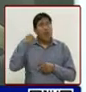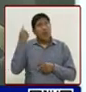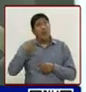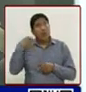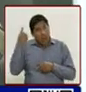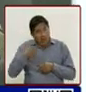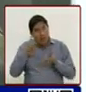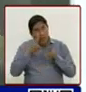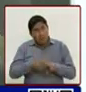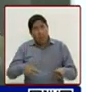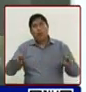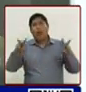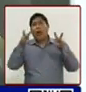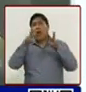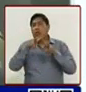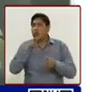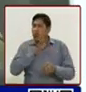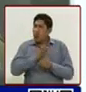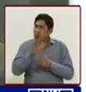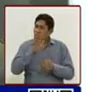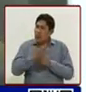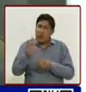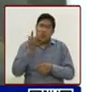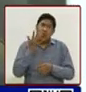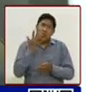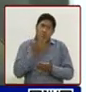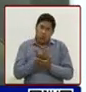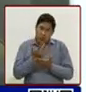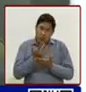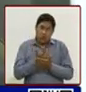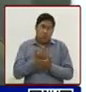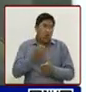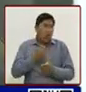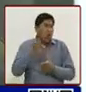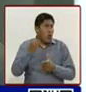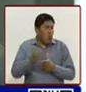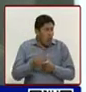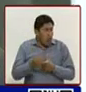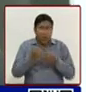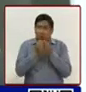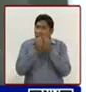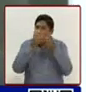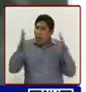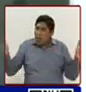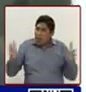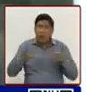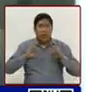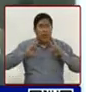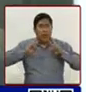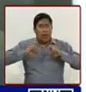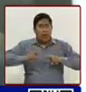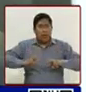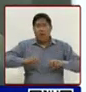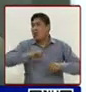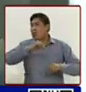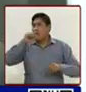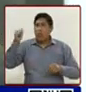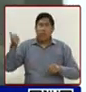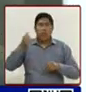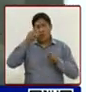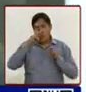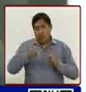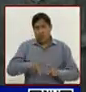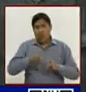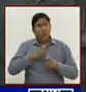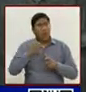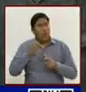siempre valorando los suficientes elementos probatorios o si se amplía la investigación a otras